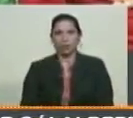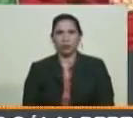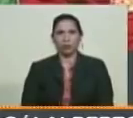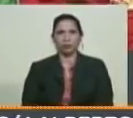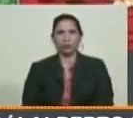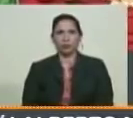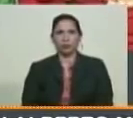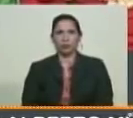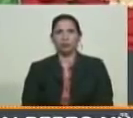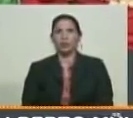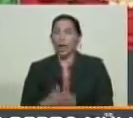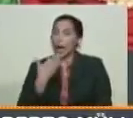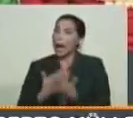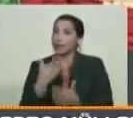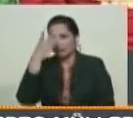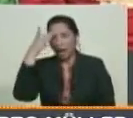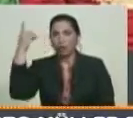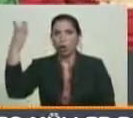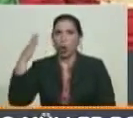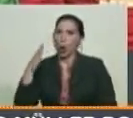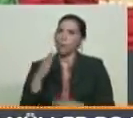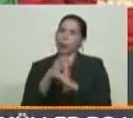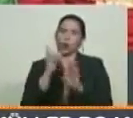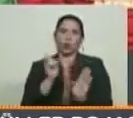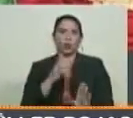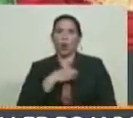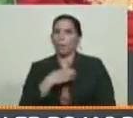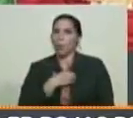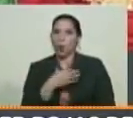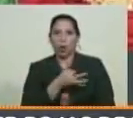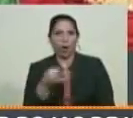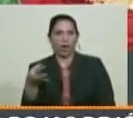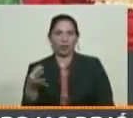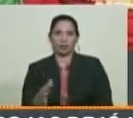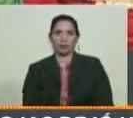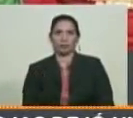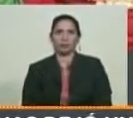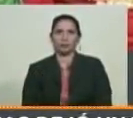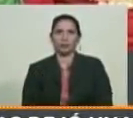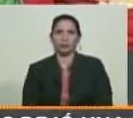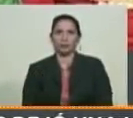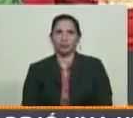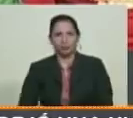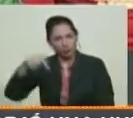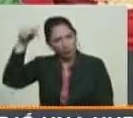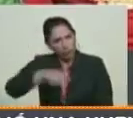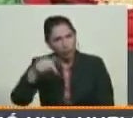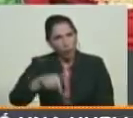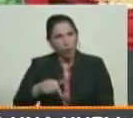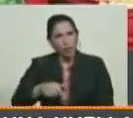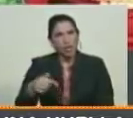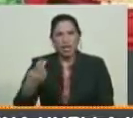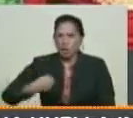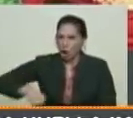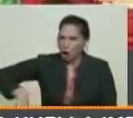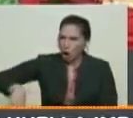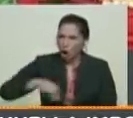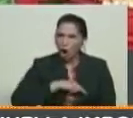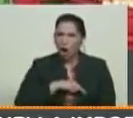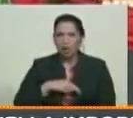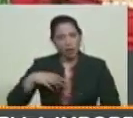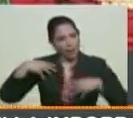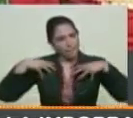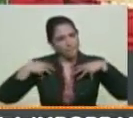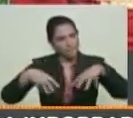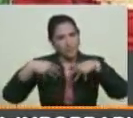frustrado, magnicidio que no tuvo éxito, porque hoy nosotros caminamos por la